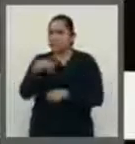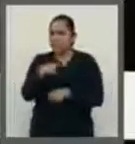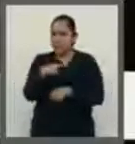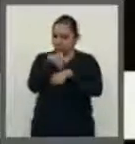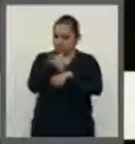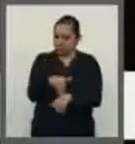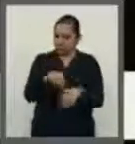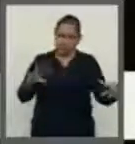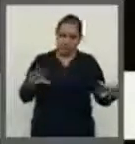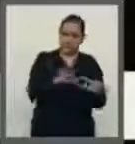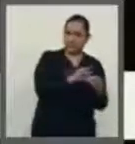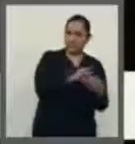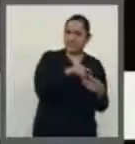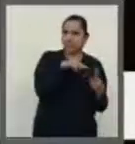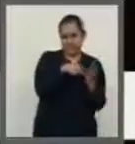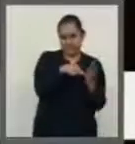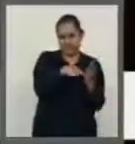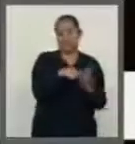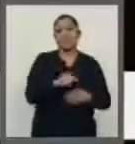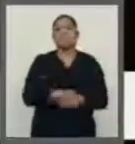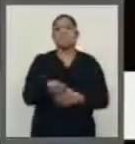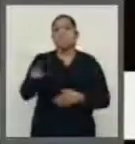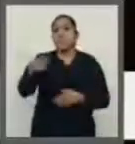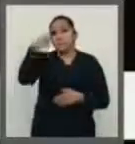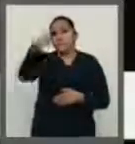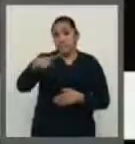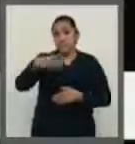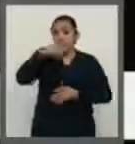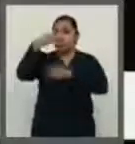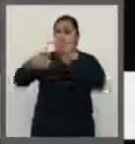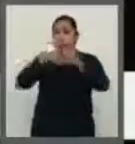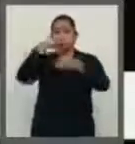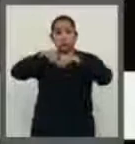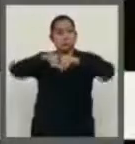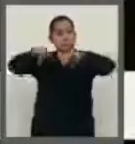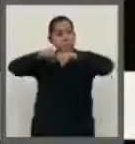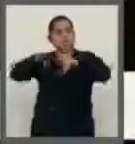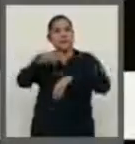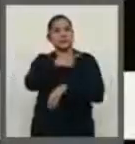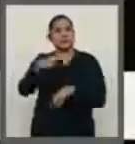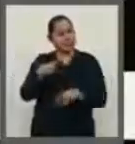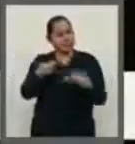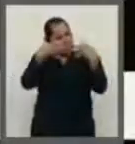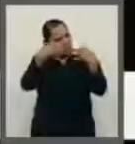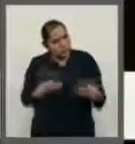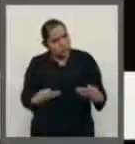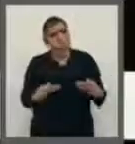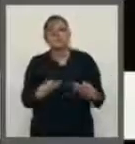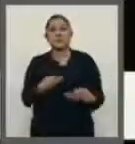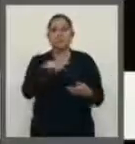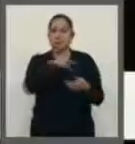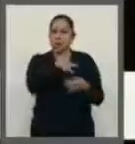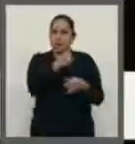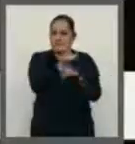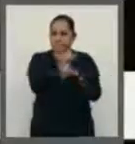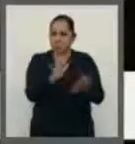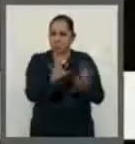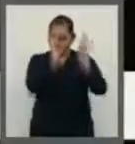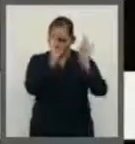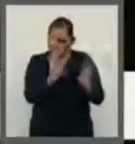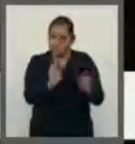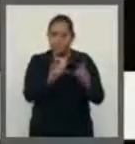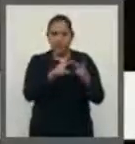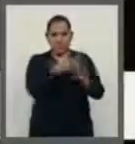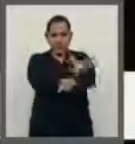en comunicación social cumpla con los criterios de eficiencia, eficacia, economía, transparencia y